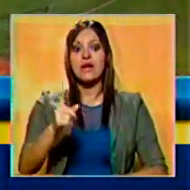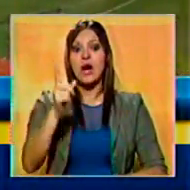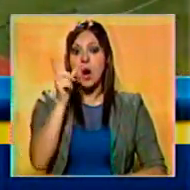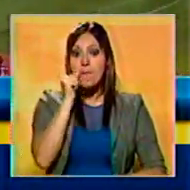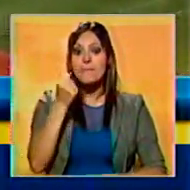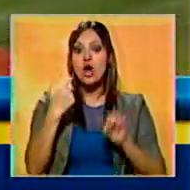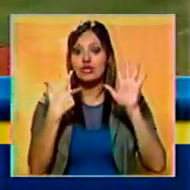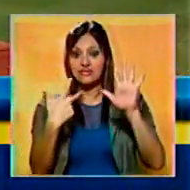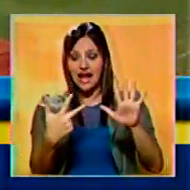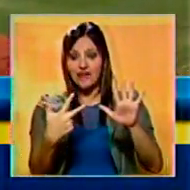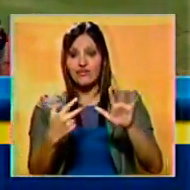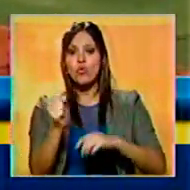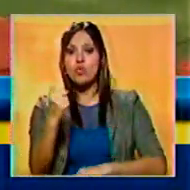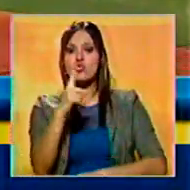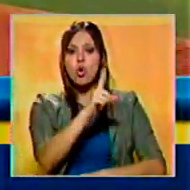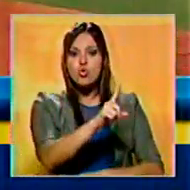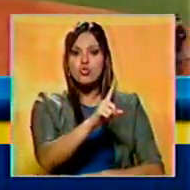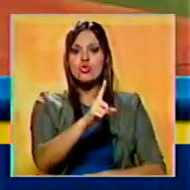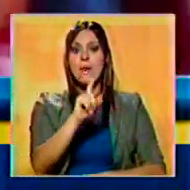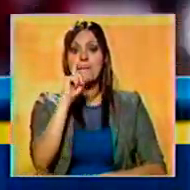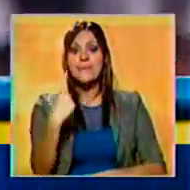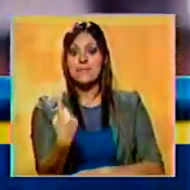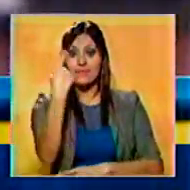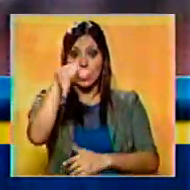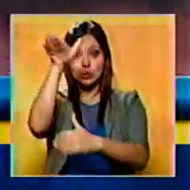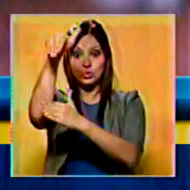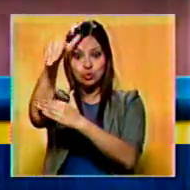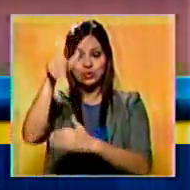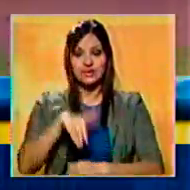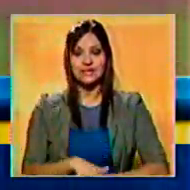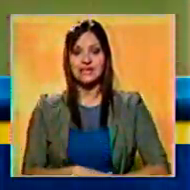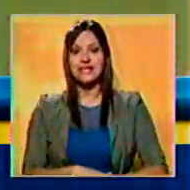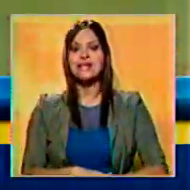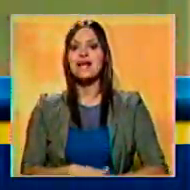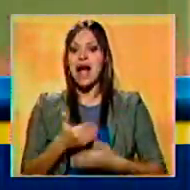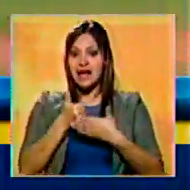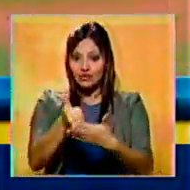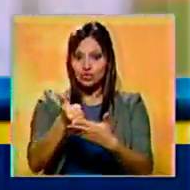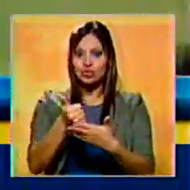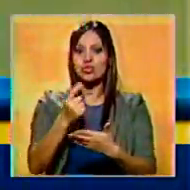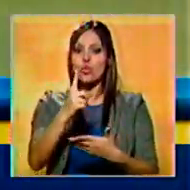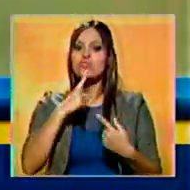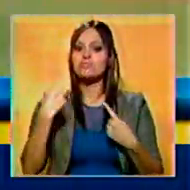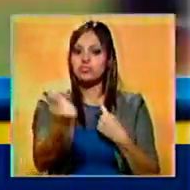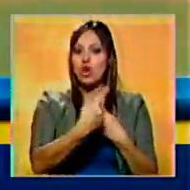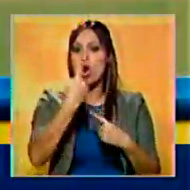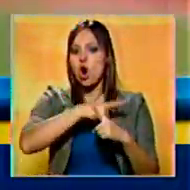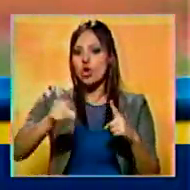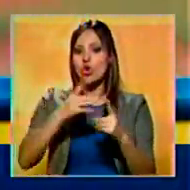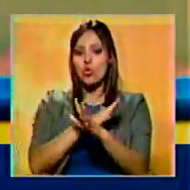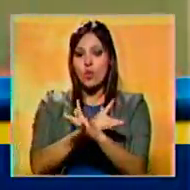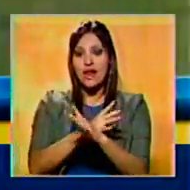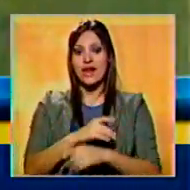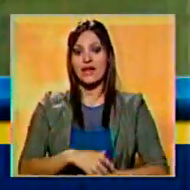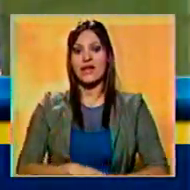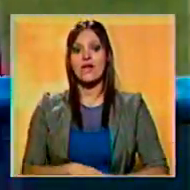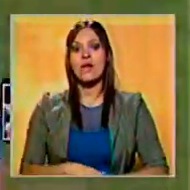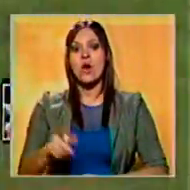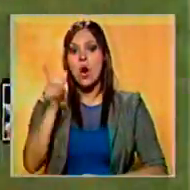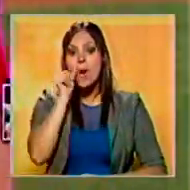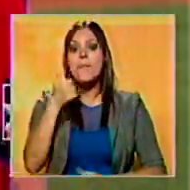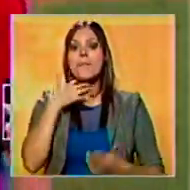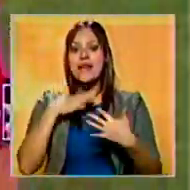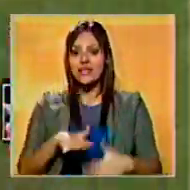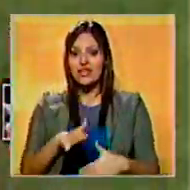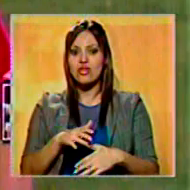el octavo episodio, terminó de 1-1 con su primer gol acerca del sprint training, una empujada y una anotada. En otro encuentro, Carlos Carrasco perdió con